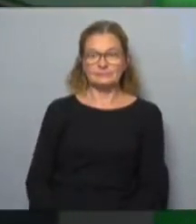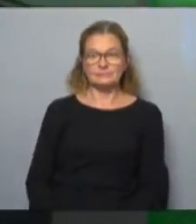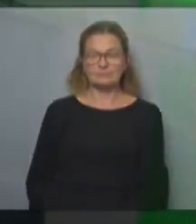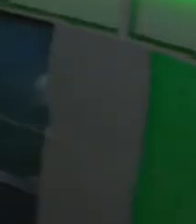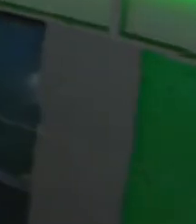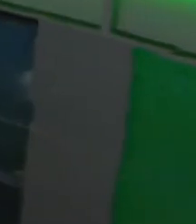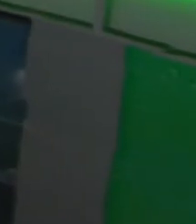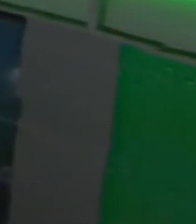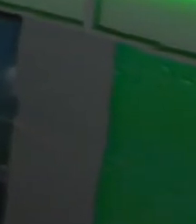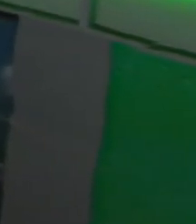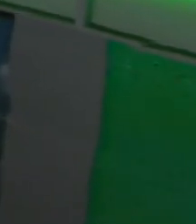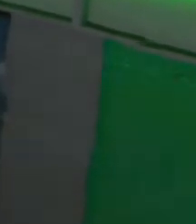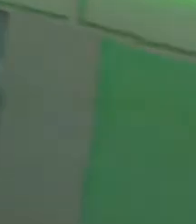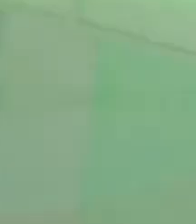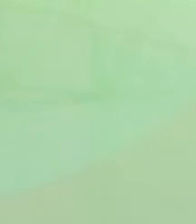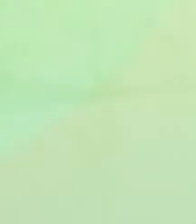Música